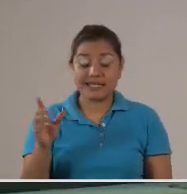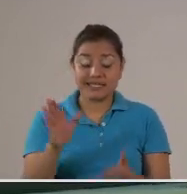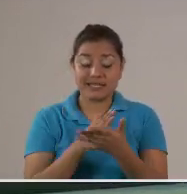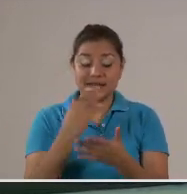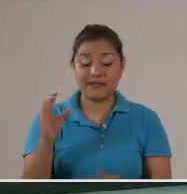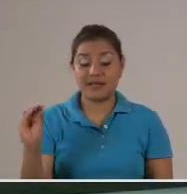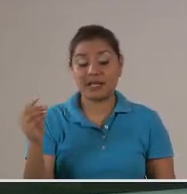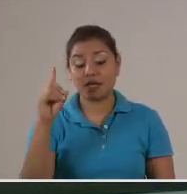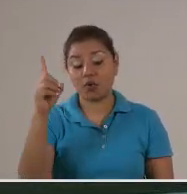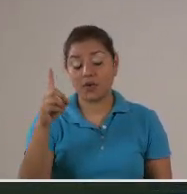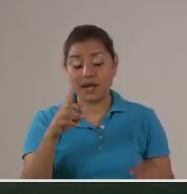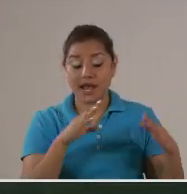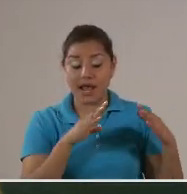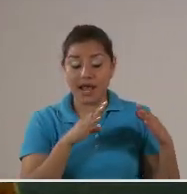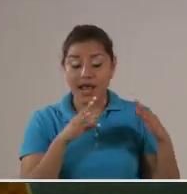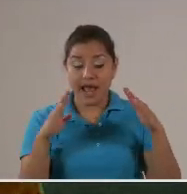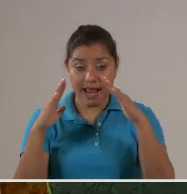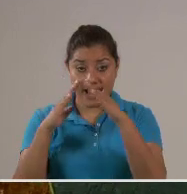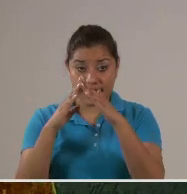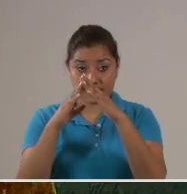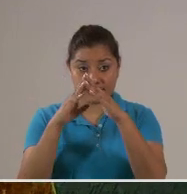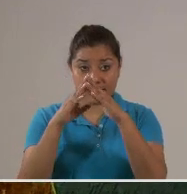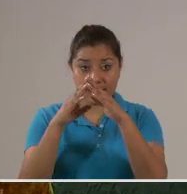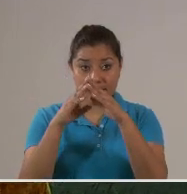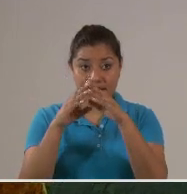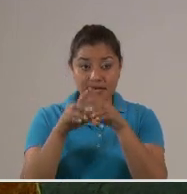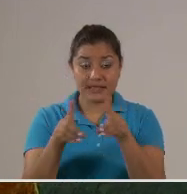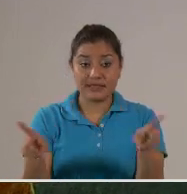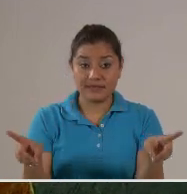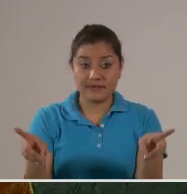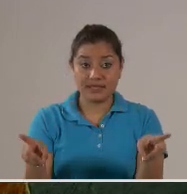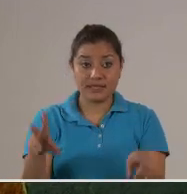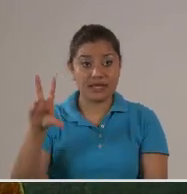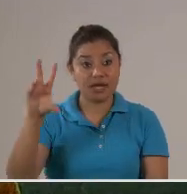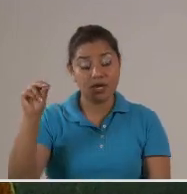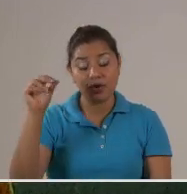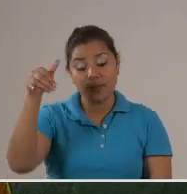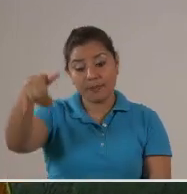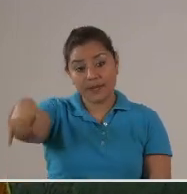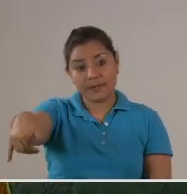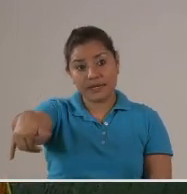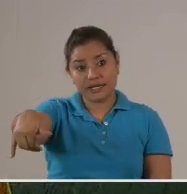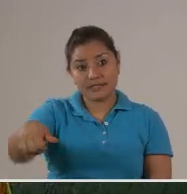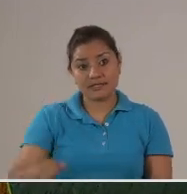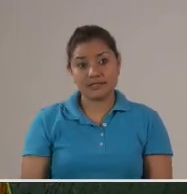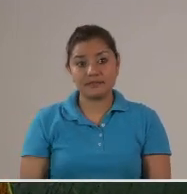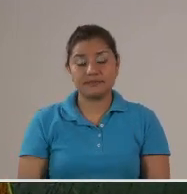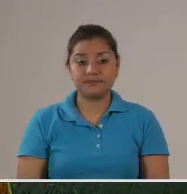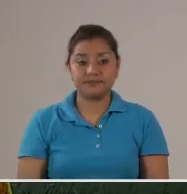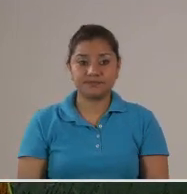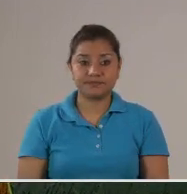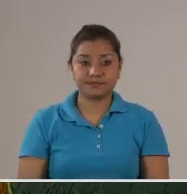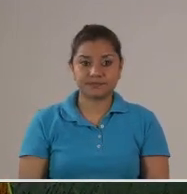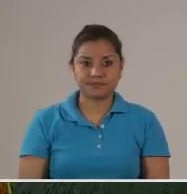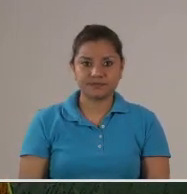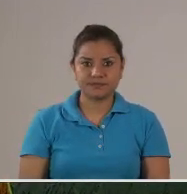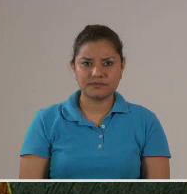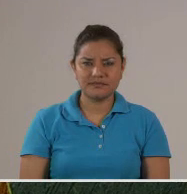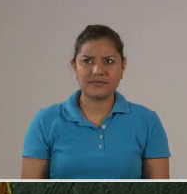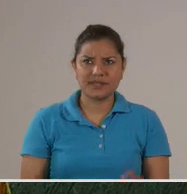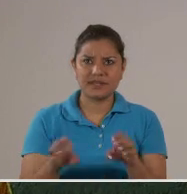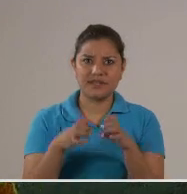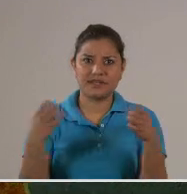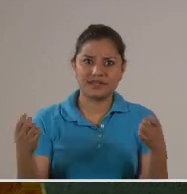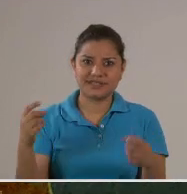casa cómo dice dividida no permanecerá es el